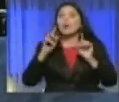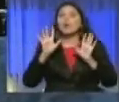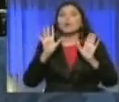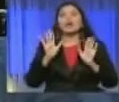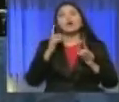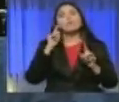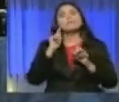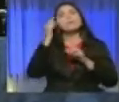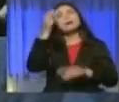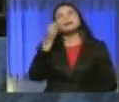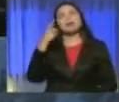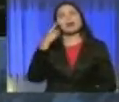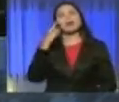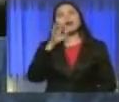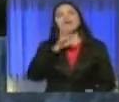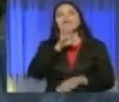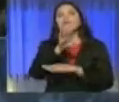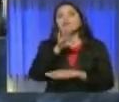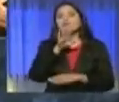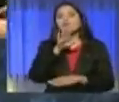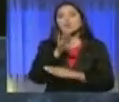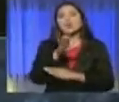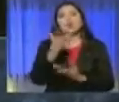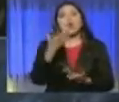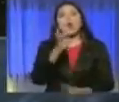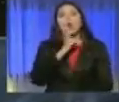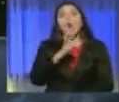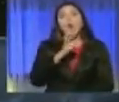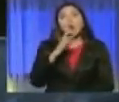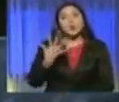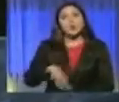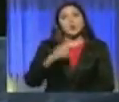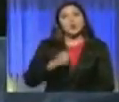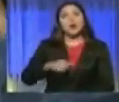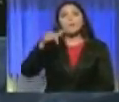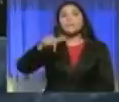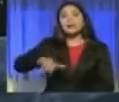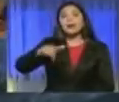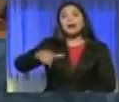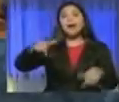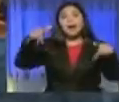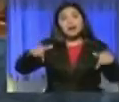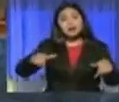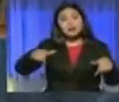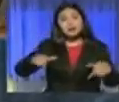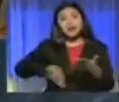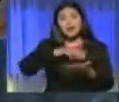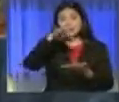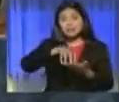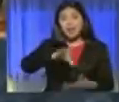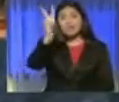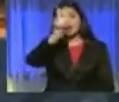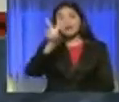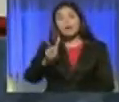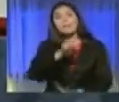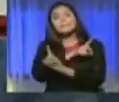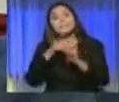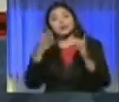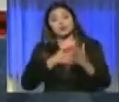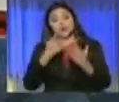futuro, de grandes quilates, y porque aquí, al frente del Estado venezolano y al frente de nuestros